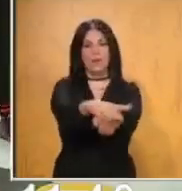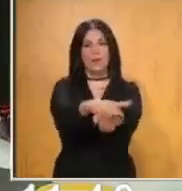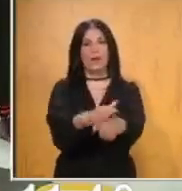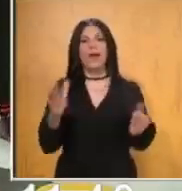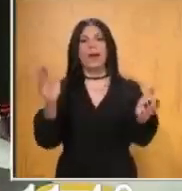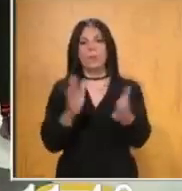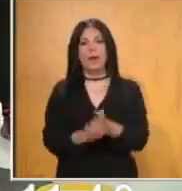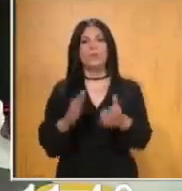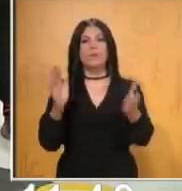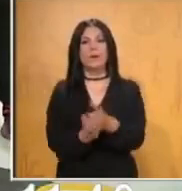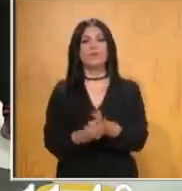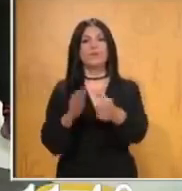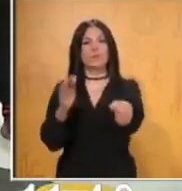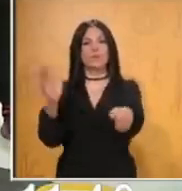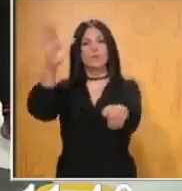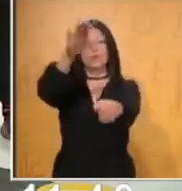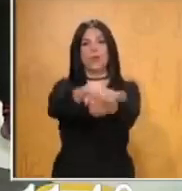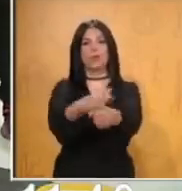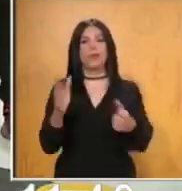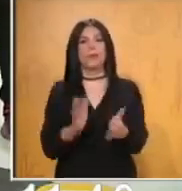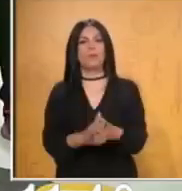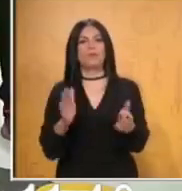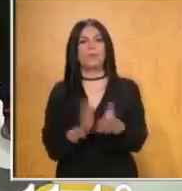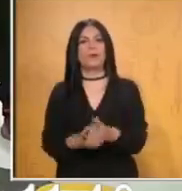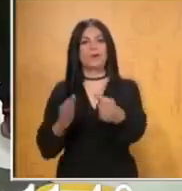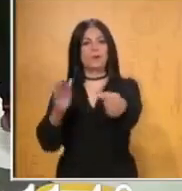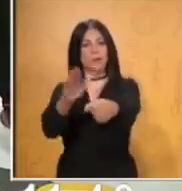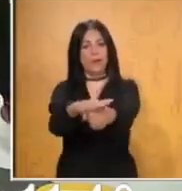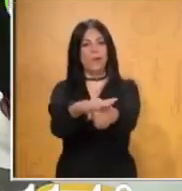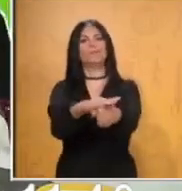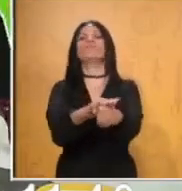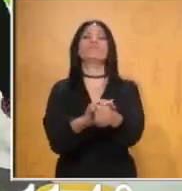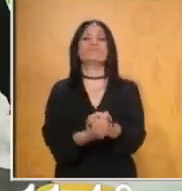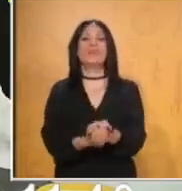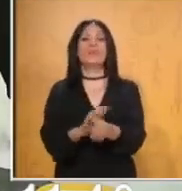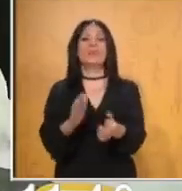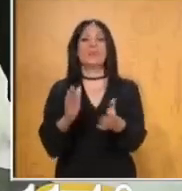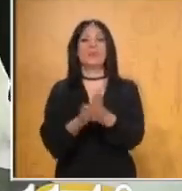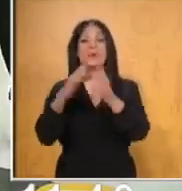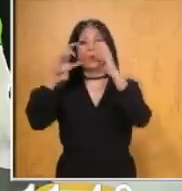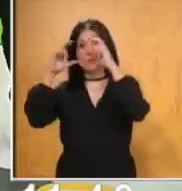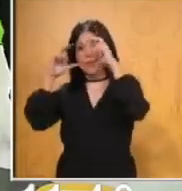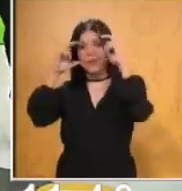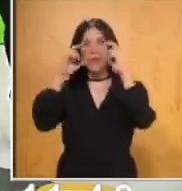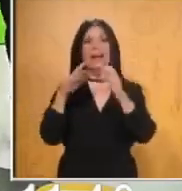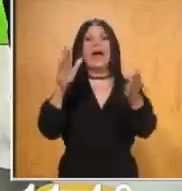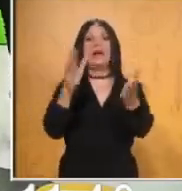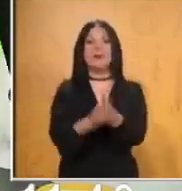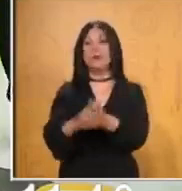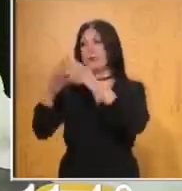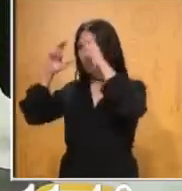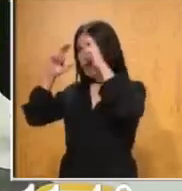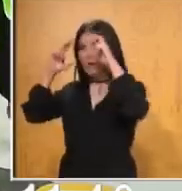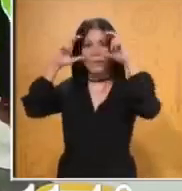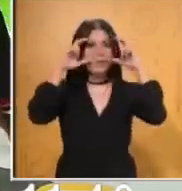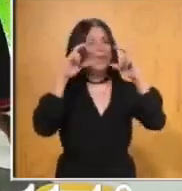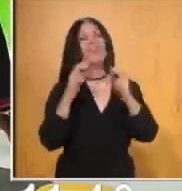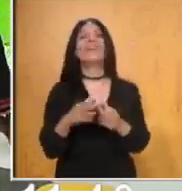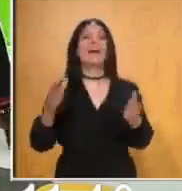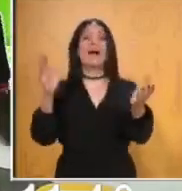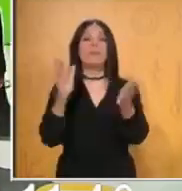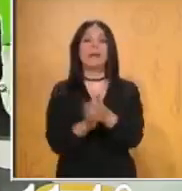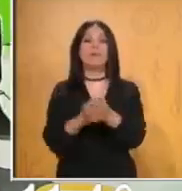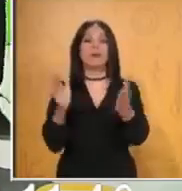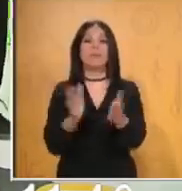tu mano. Aplauso, aplauso, tu puño, tu mano. Aplauso, tu puño, tu mano. Aplauso, te veo, buceo. Aplauso, te veo,